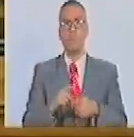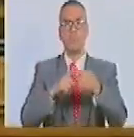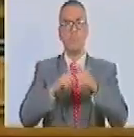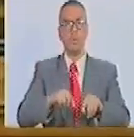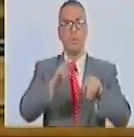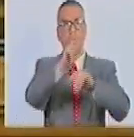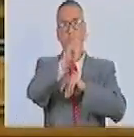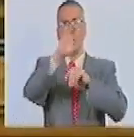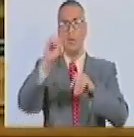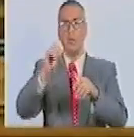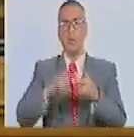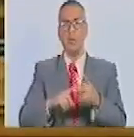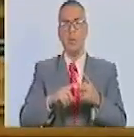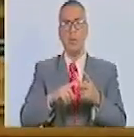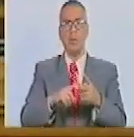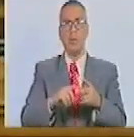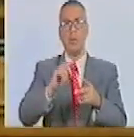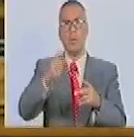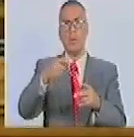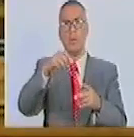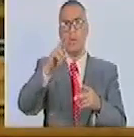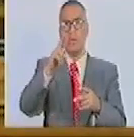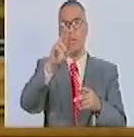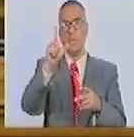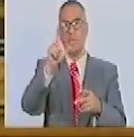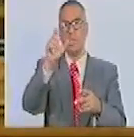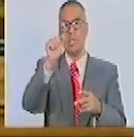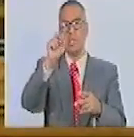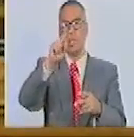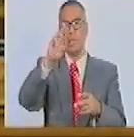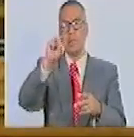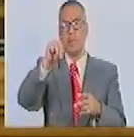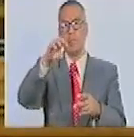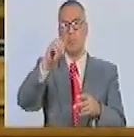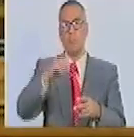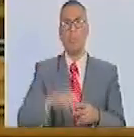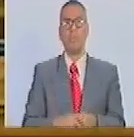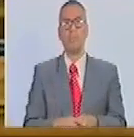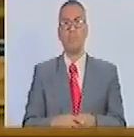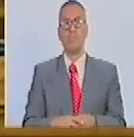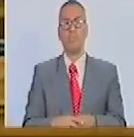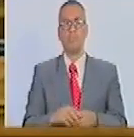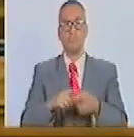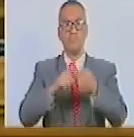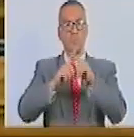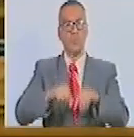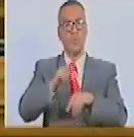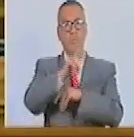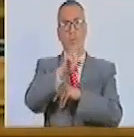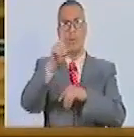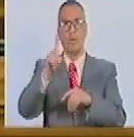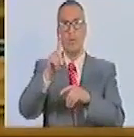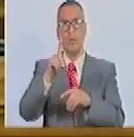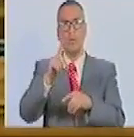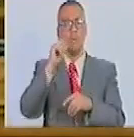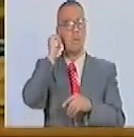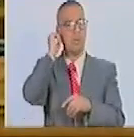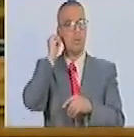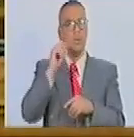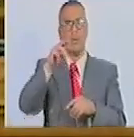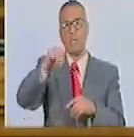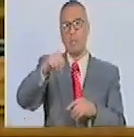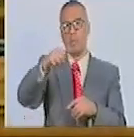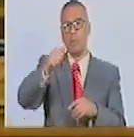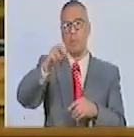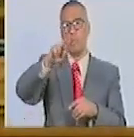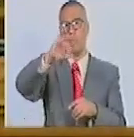Número 20, ciudadano Guillermo José Hidalgo Machado. Número 21, la ciudadana